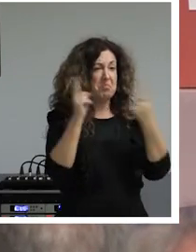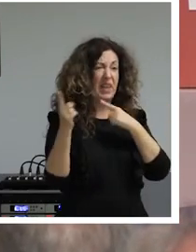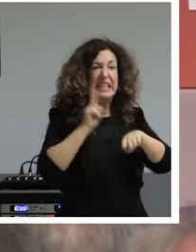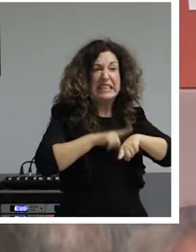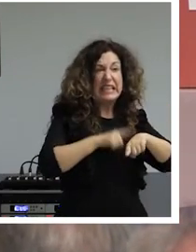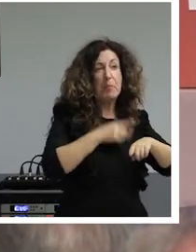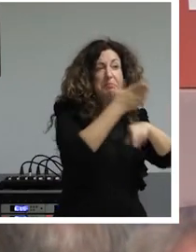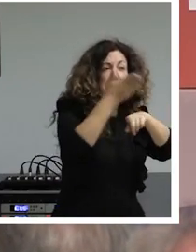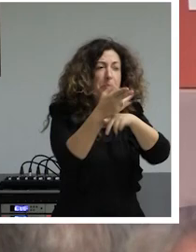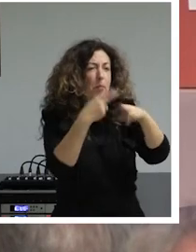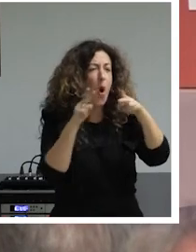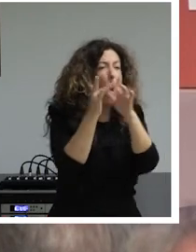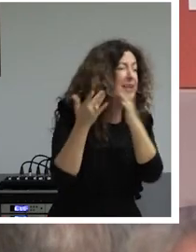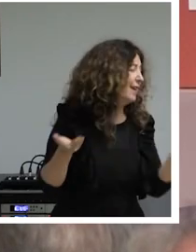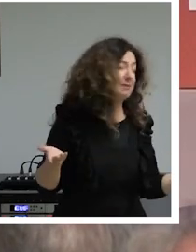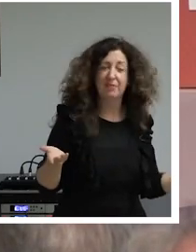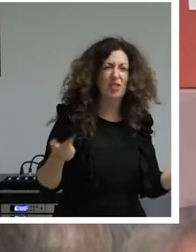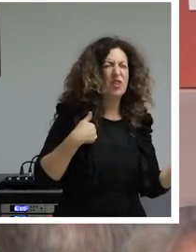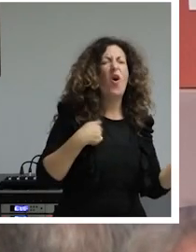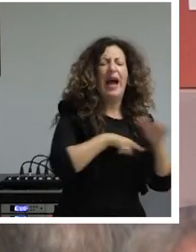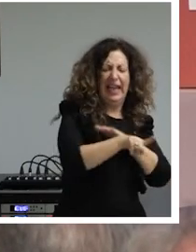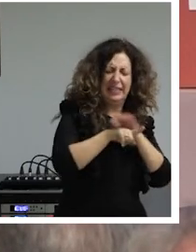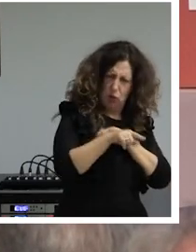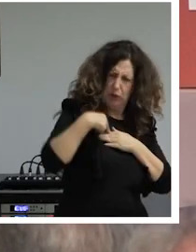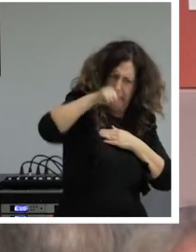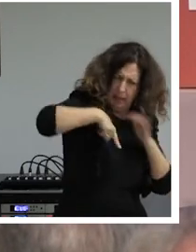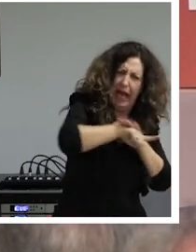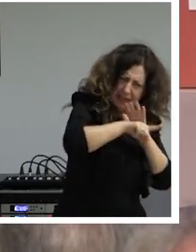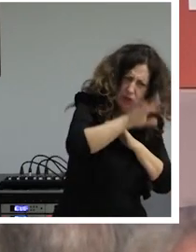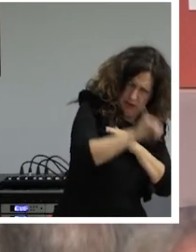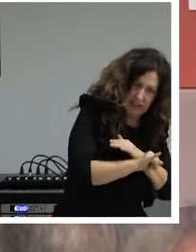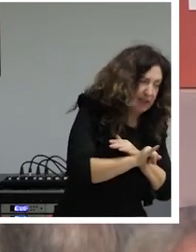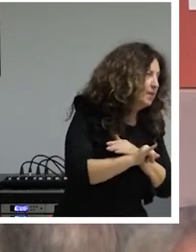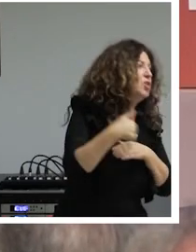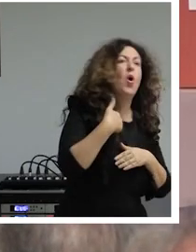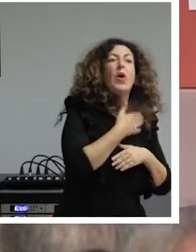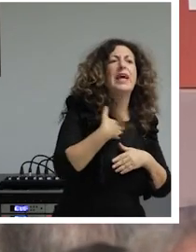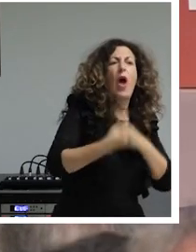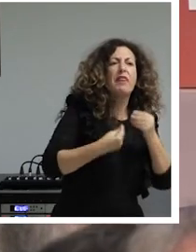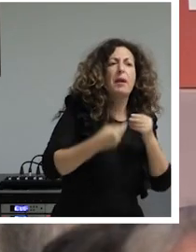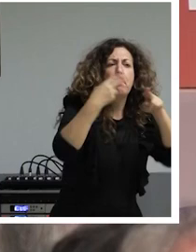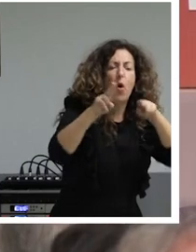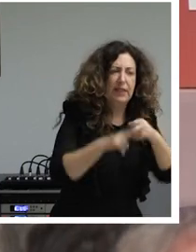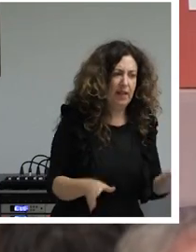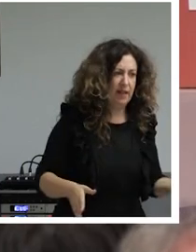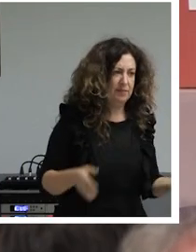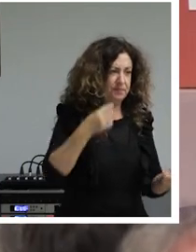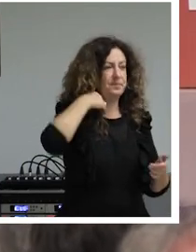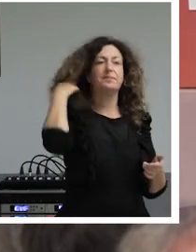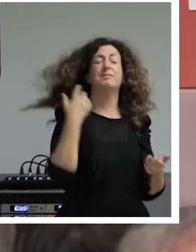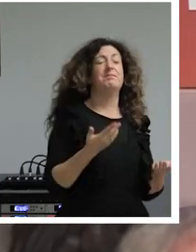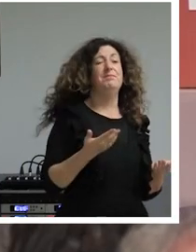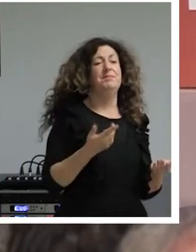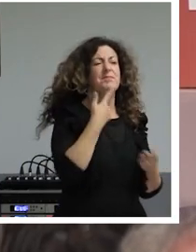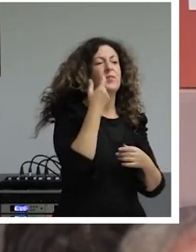porque para marcar las prioridades si tienes un despacho al final eso parece una consultora muchas veces pasa todo el mundo ahí todo el mundo no te da tiempo